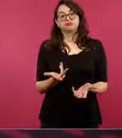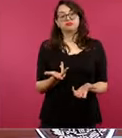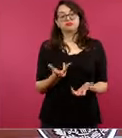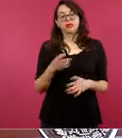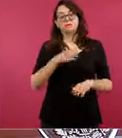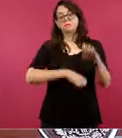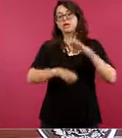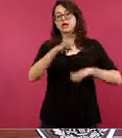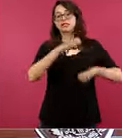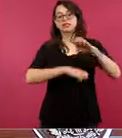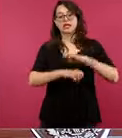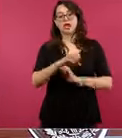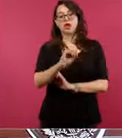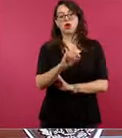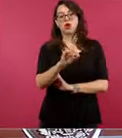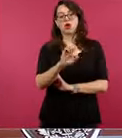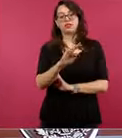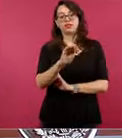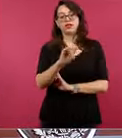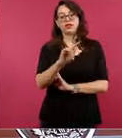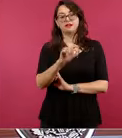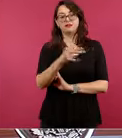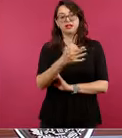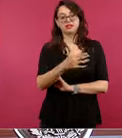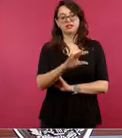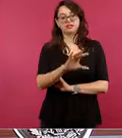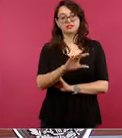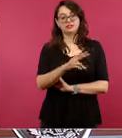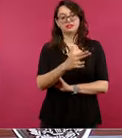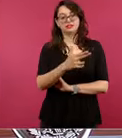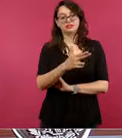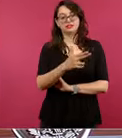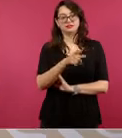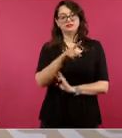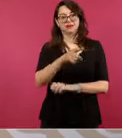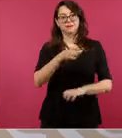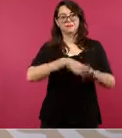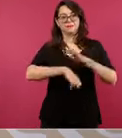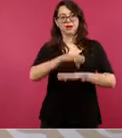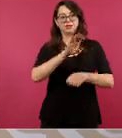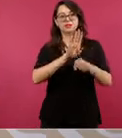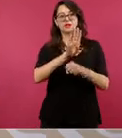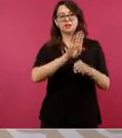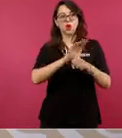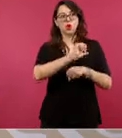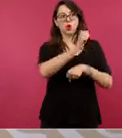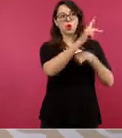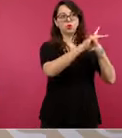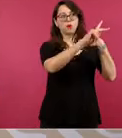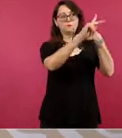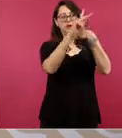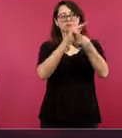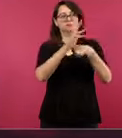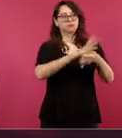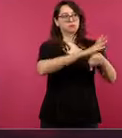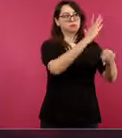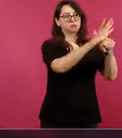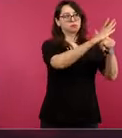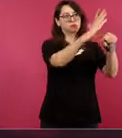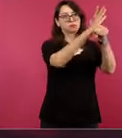Odebrecht, esa empresa brasileña que llevó a la cárcel a varios presidentes, también entregó